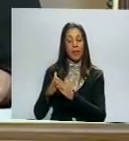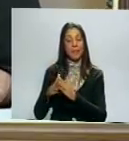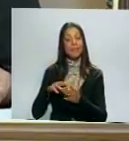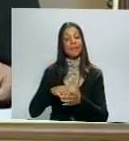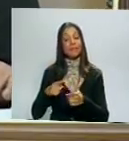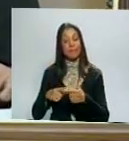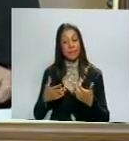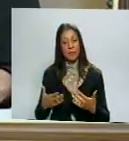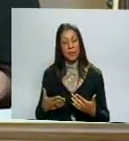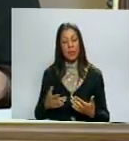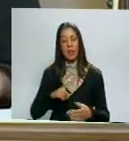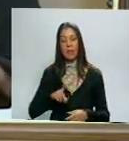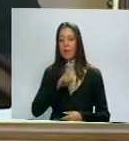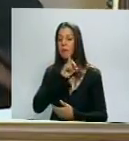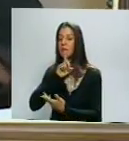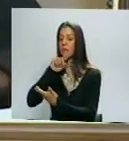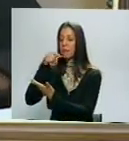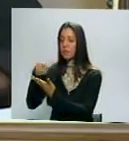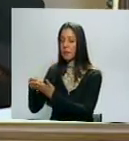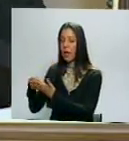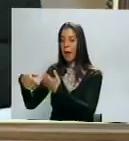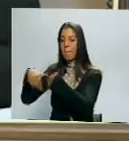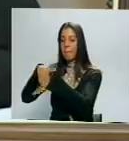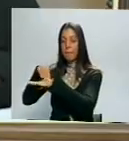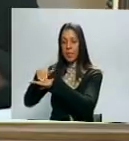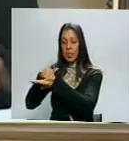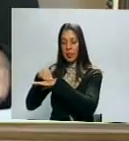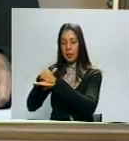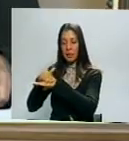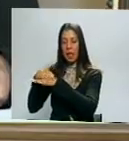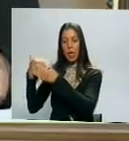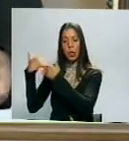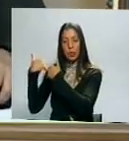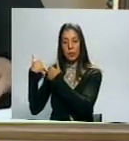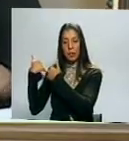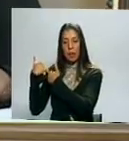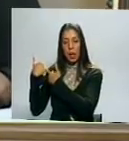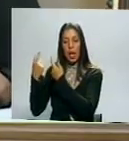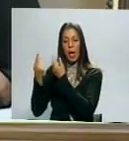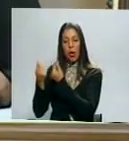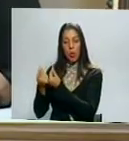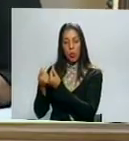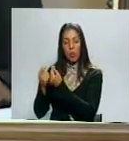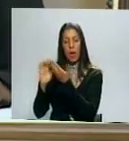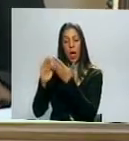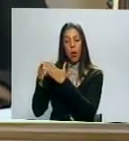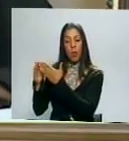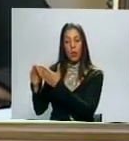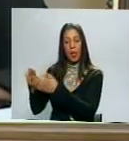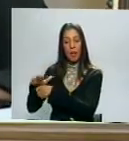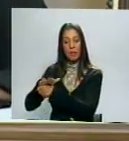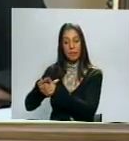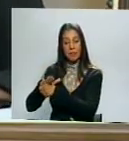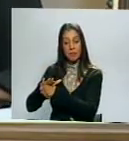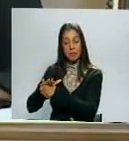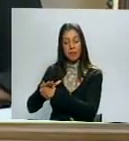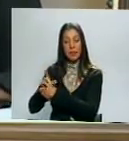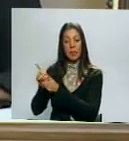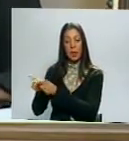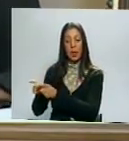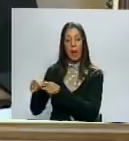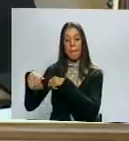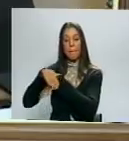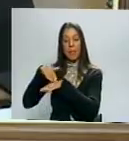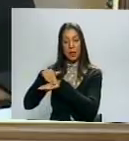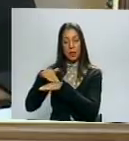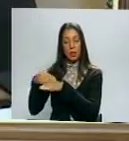deberá inscribirse ante el Ministerio del Poder Popular con competencia en materia de economía comunal. El órgano ejecutivo